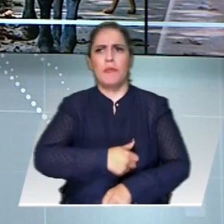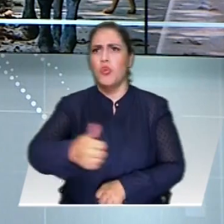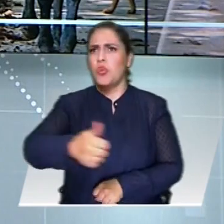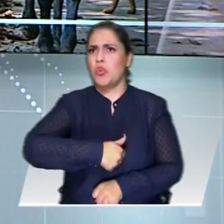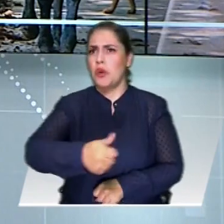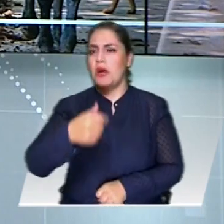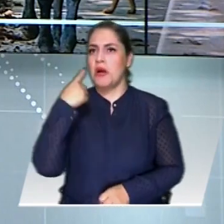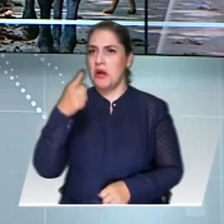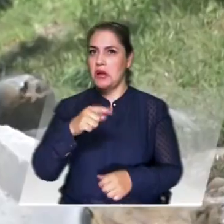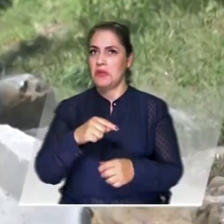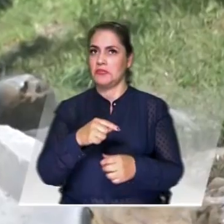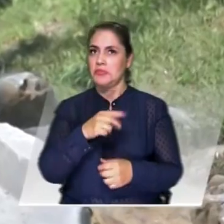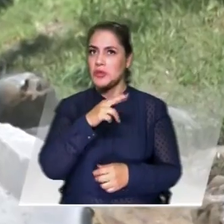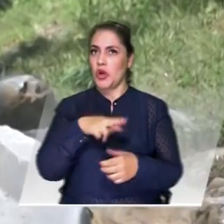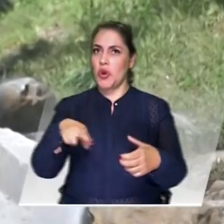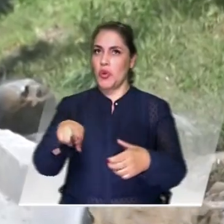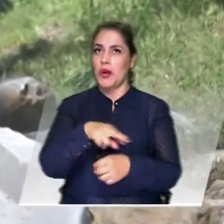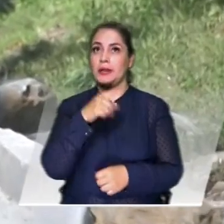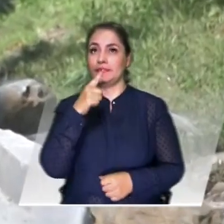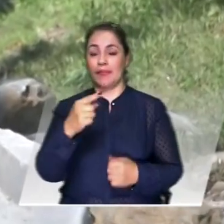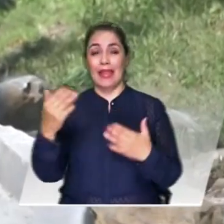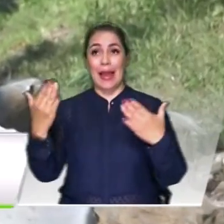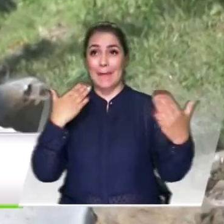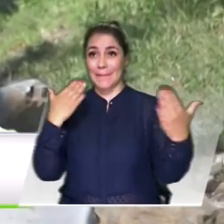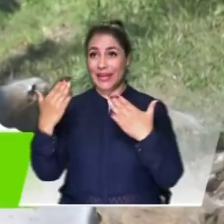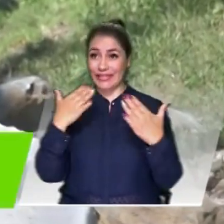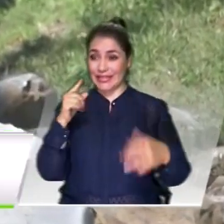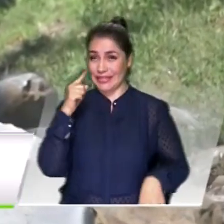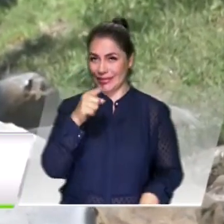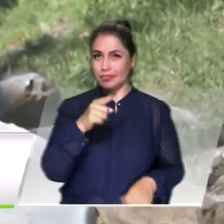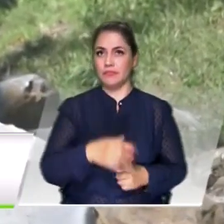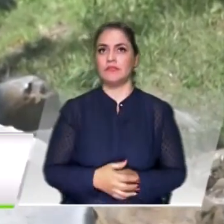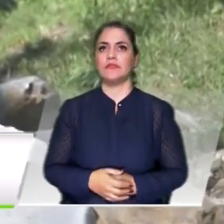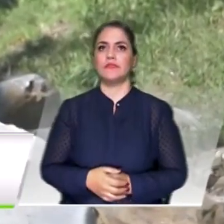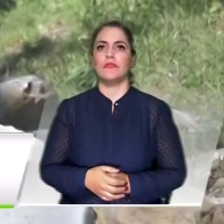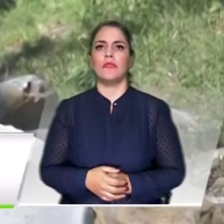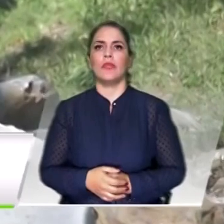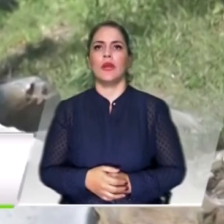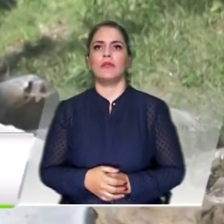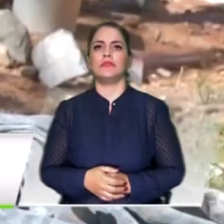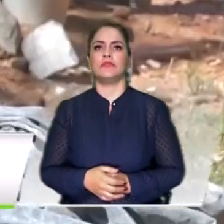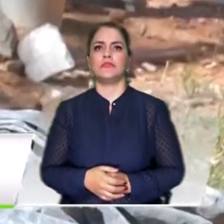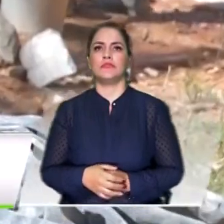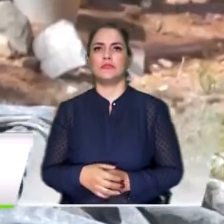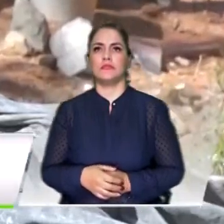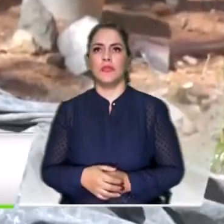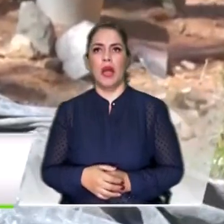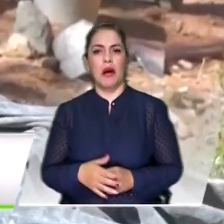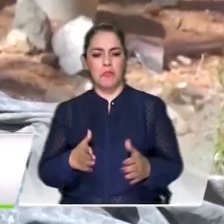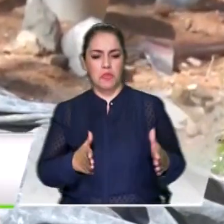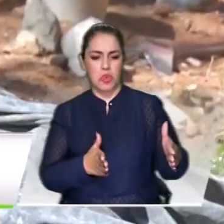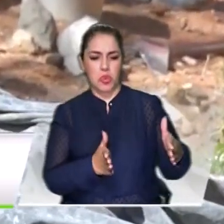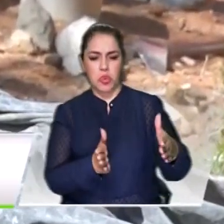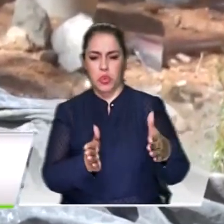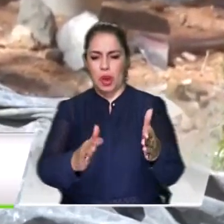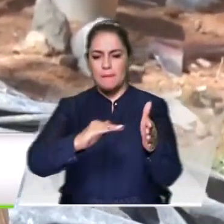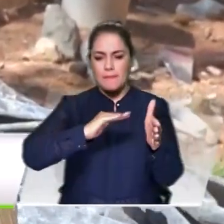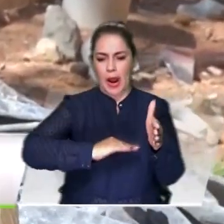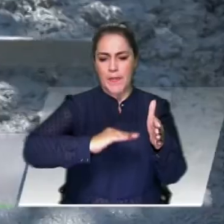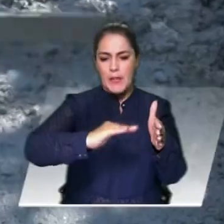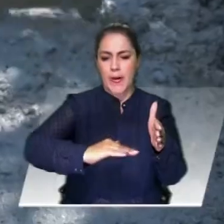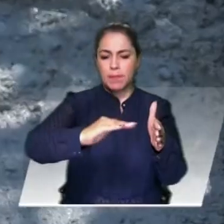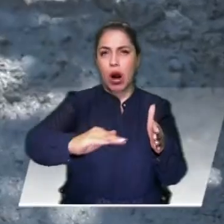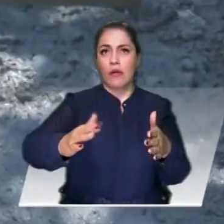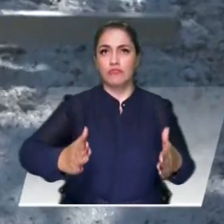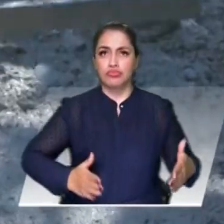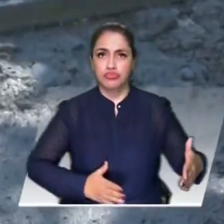campo Los Campesinos de San Francisco saludan el cambio para su calidad de vida que le significa la construcción